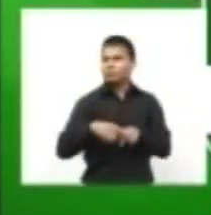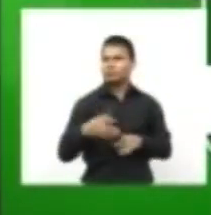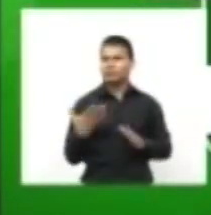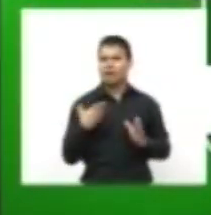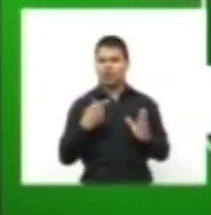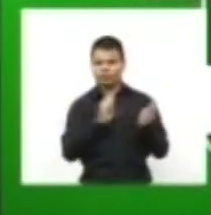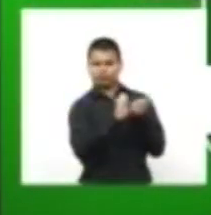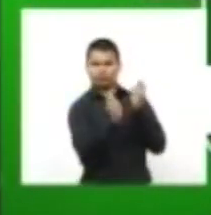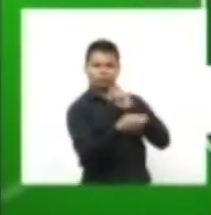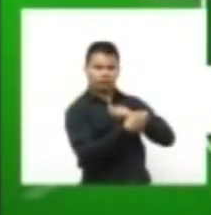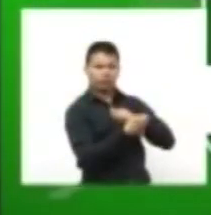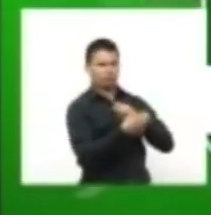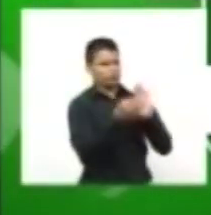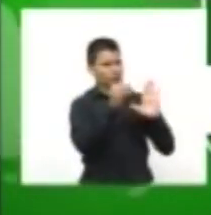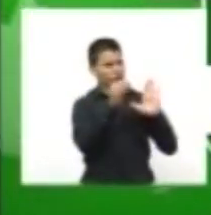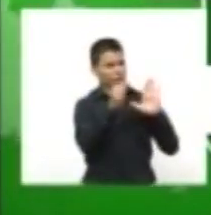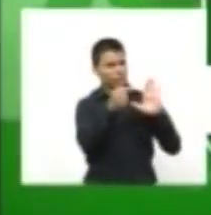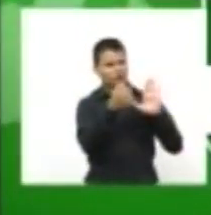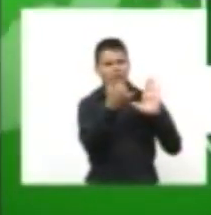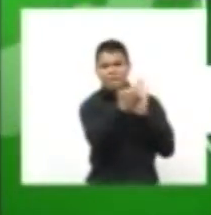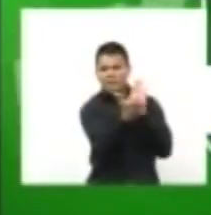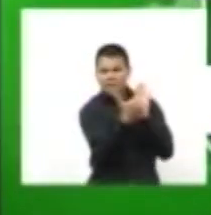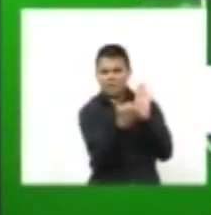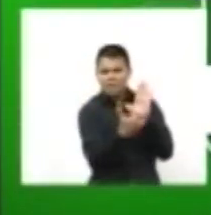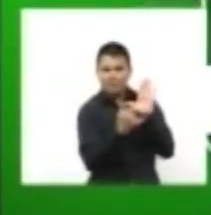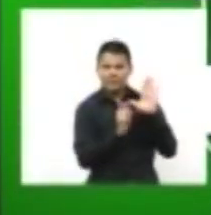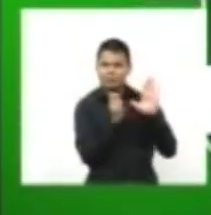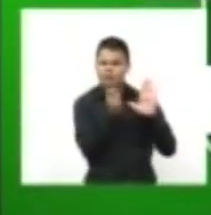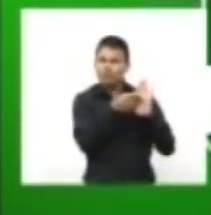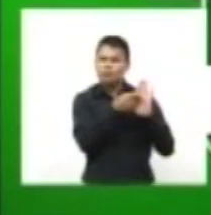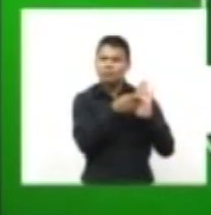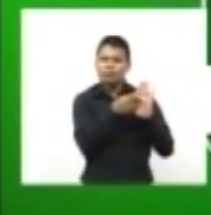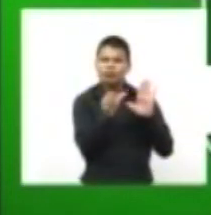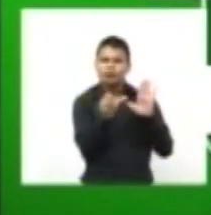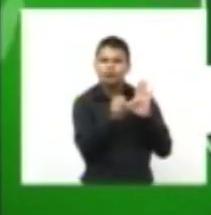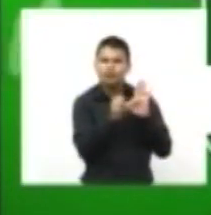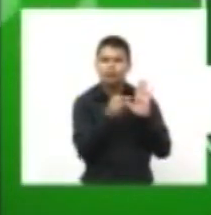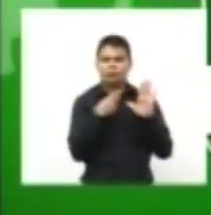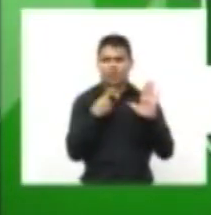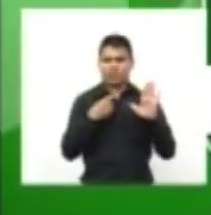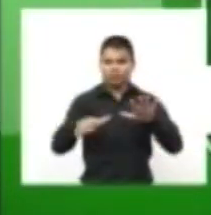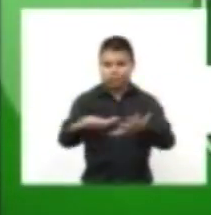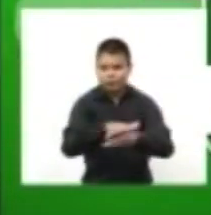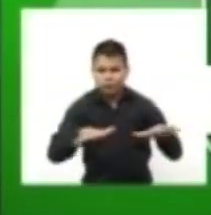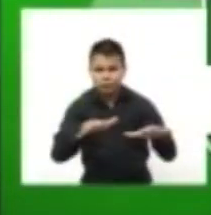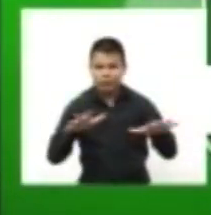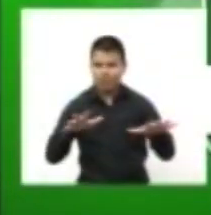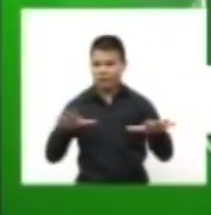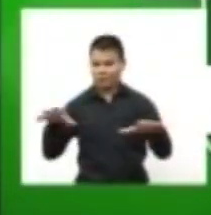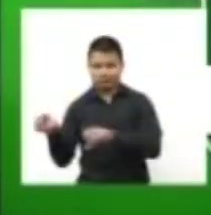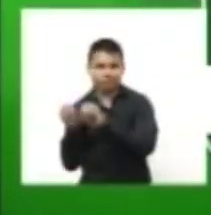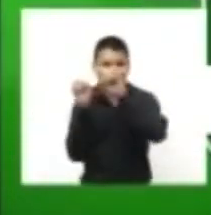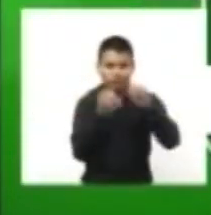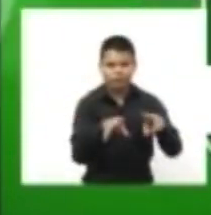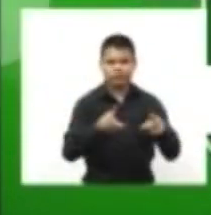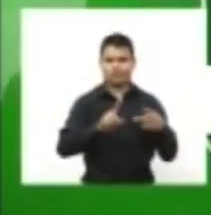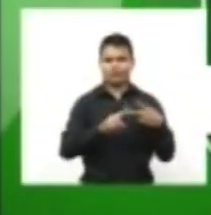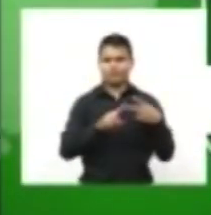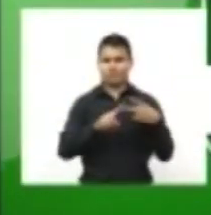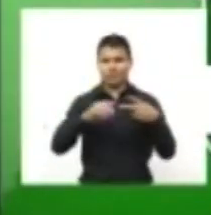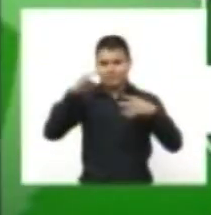reformas constitucionales que tienen que ver con el punto de reforma rural integral, de apertura democrática,